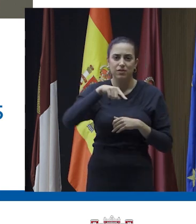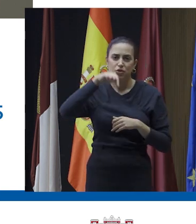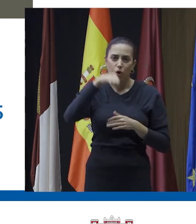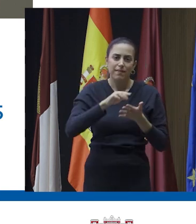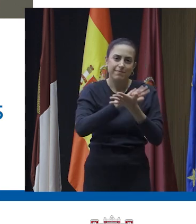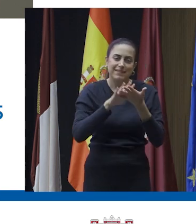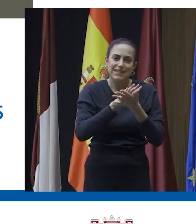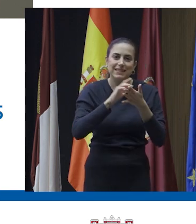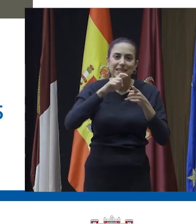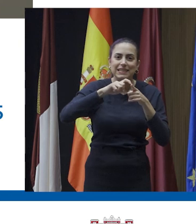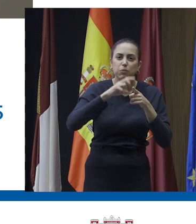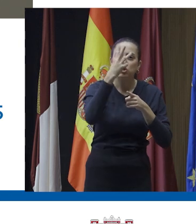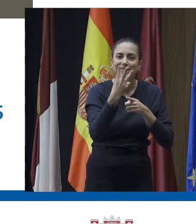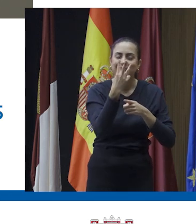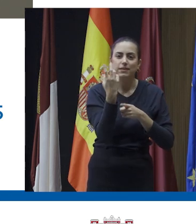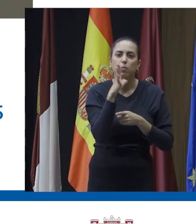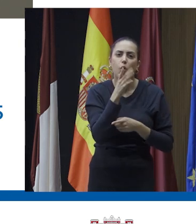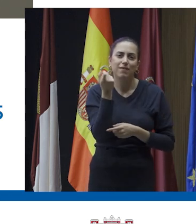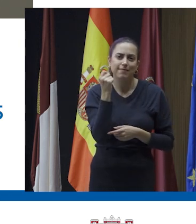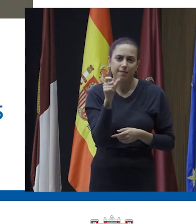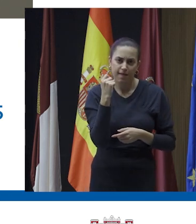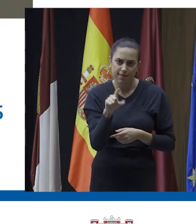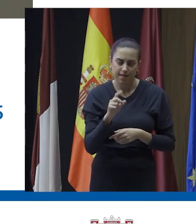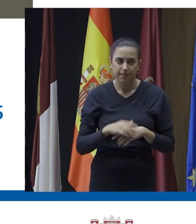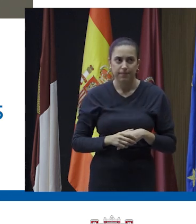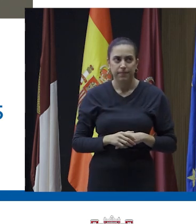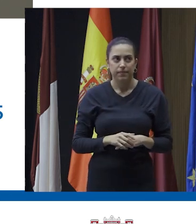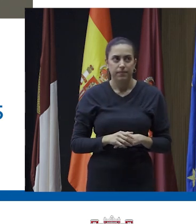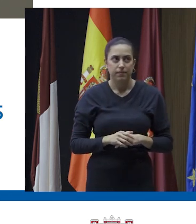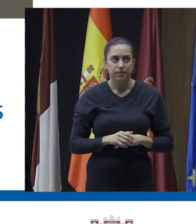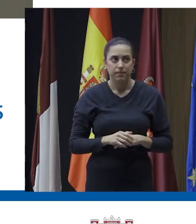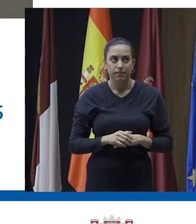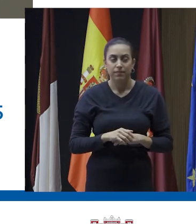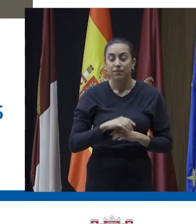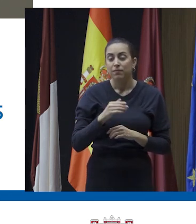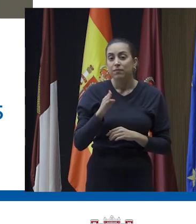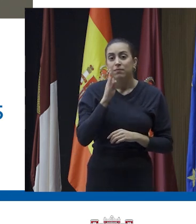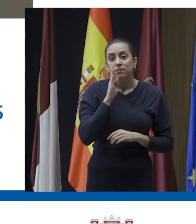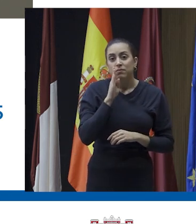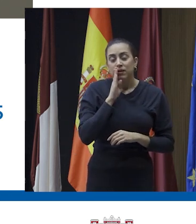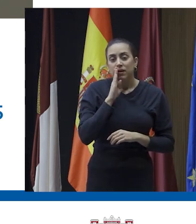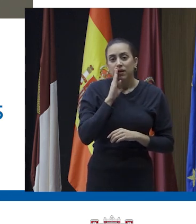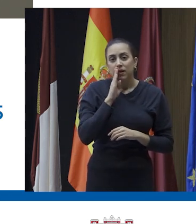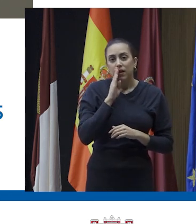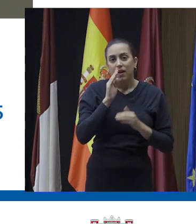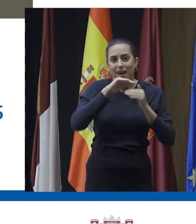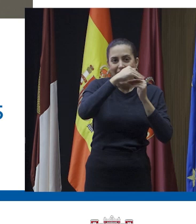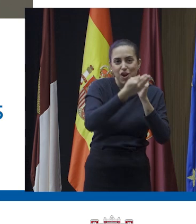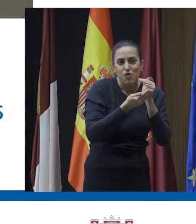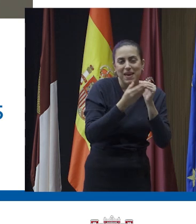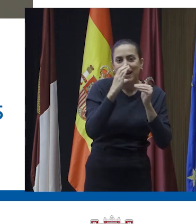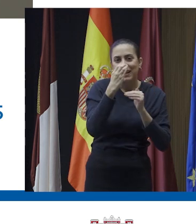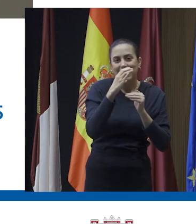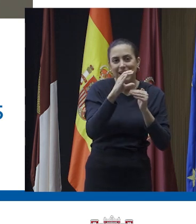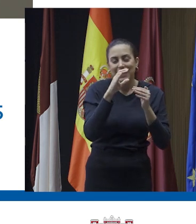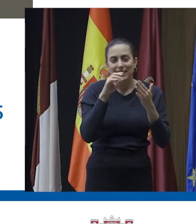en los 3 tipos más frecuentes. En principio, como ya os he dicho, la anatomía del cristalino ya tenía